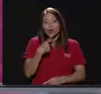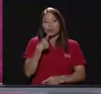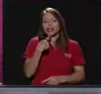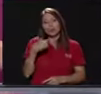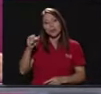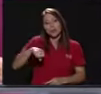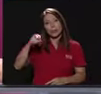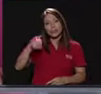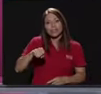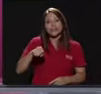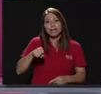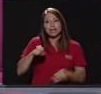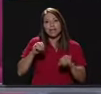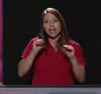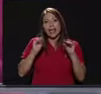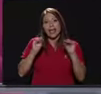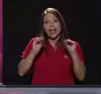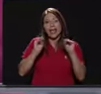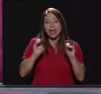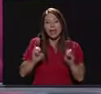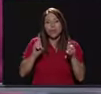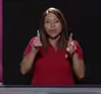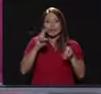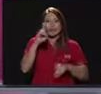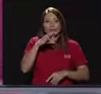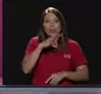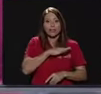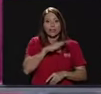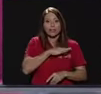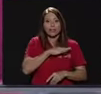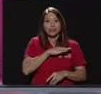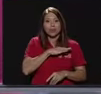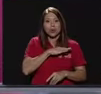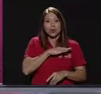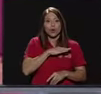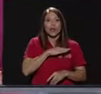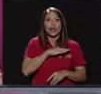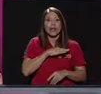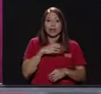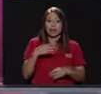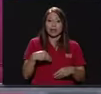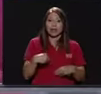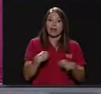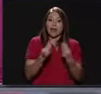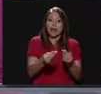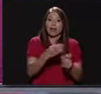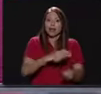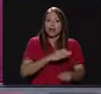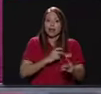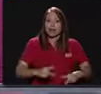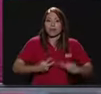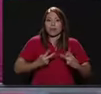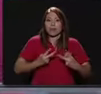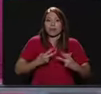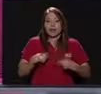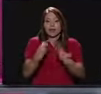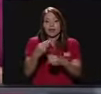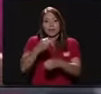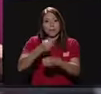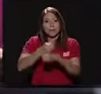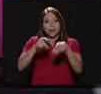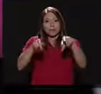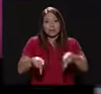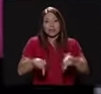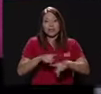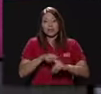el educación es un beneficio que le da a las personas, no solo para empleo, sino para su calidad de vida. Pero